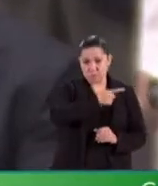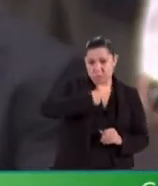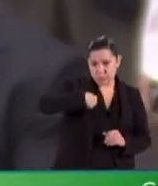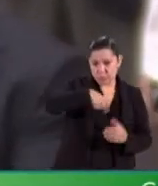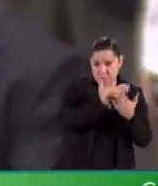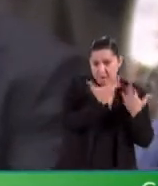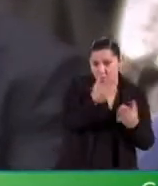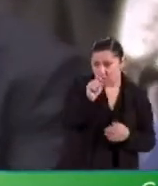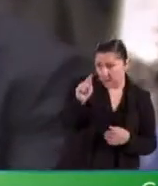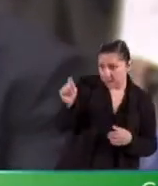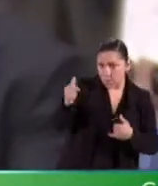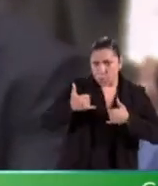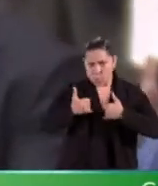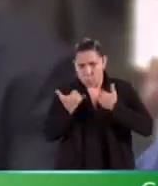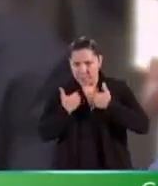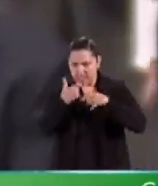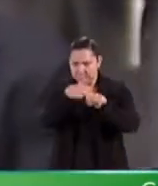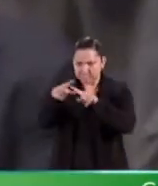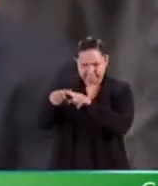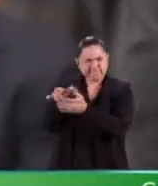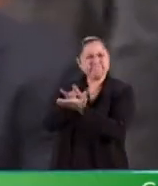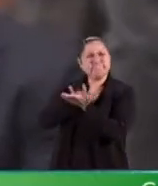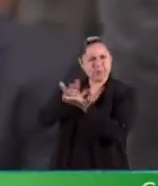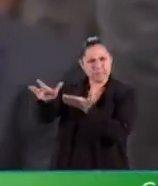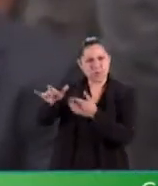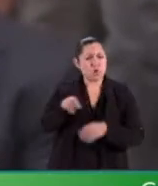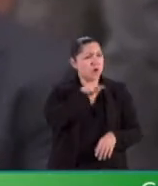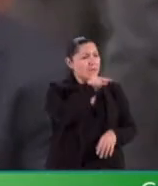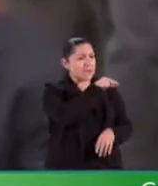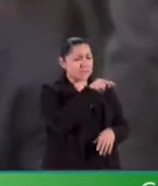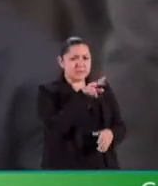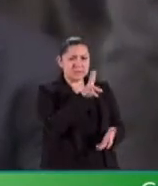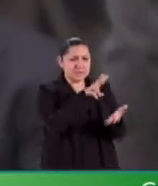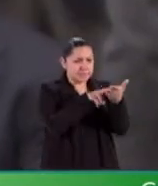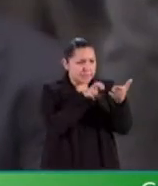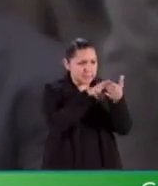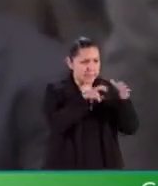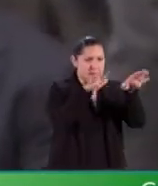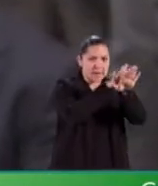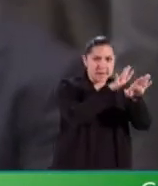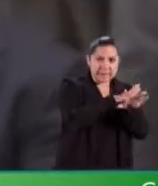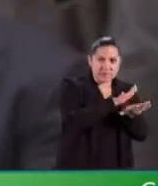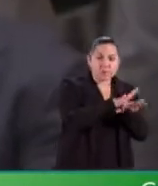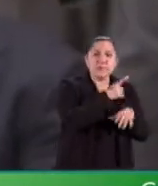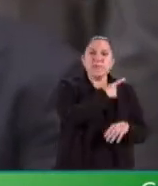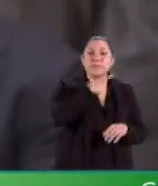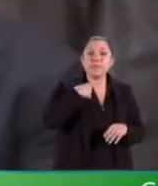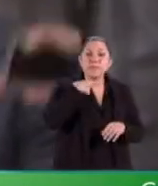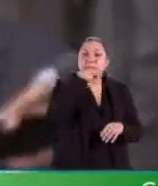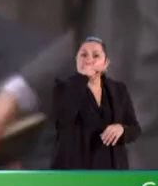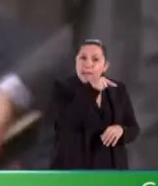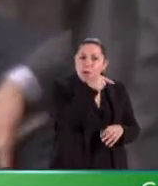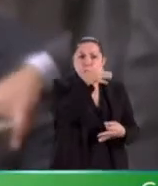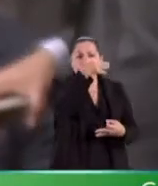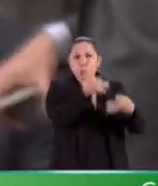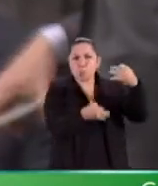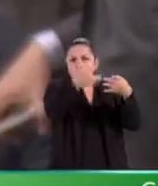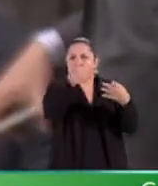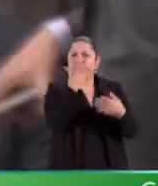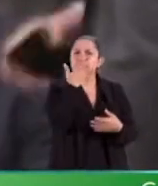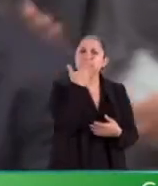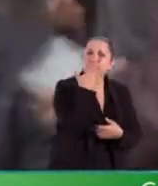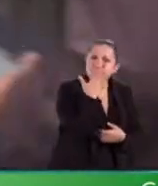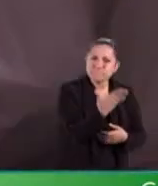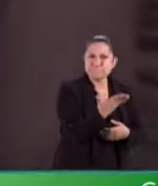La reforma debe servir para garantizar el acceso efectivo a la justicia, principalmente para